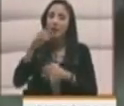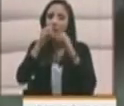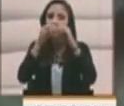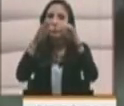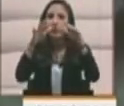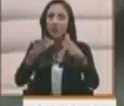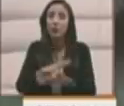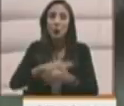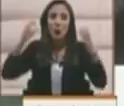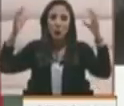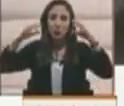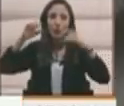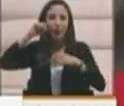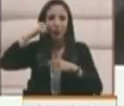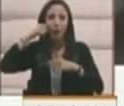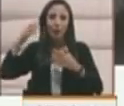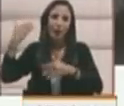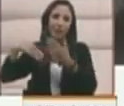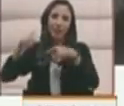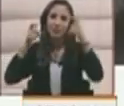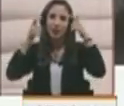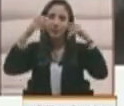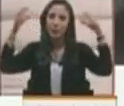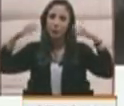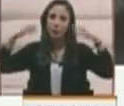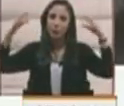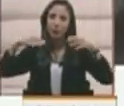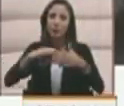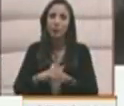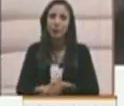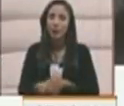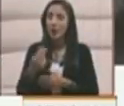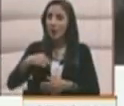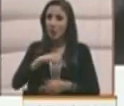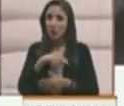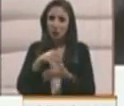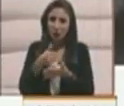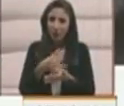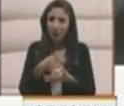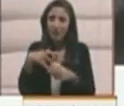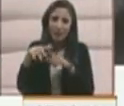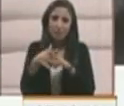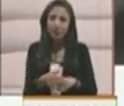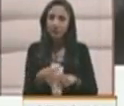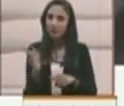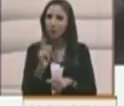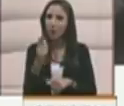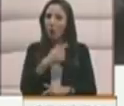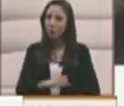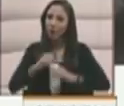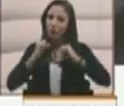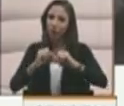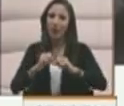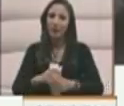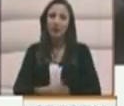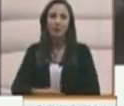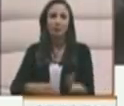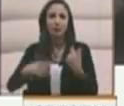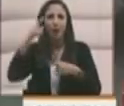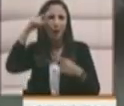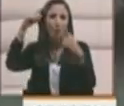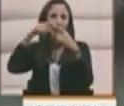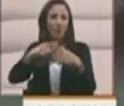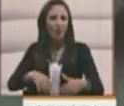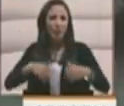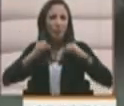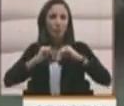palo de agua, pero eso no amilanó a ninguno de nuestros compañeros y compañeras que venían con una firme convicción